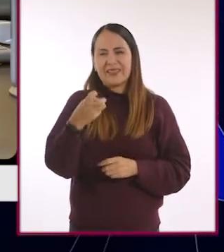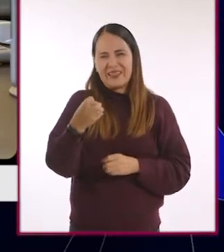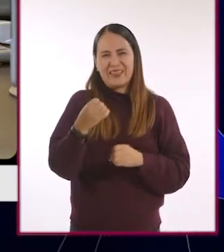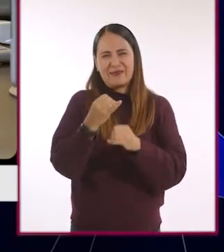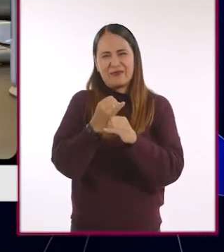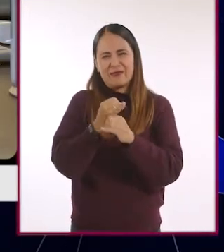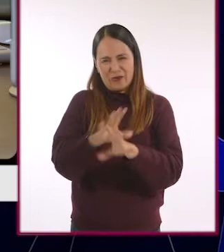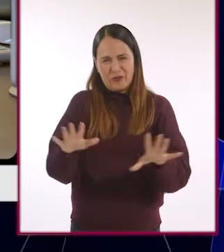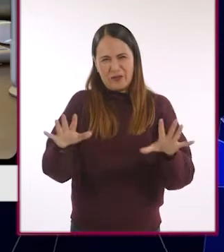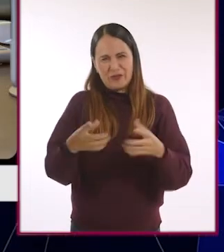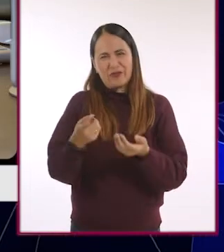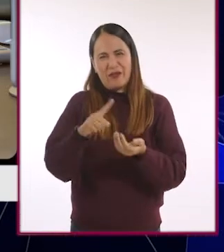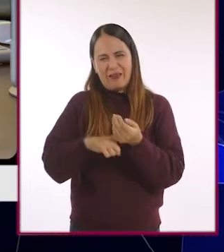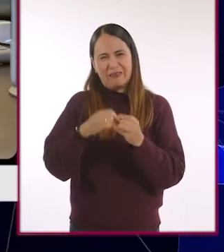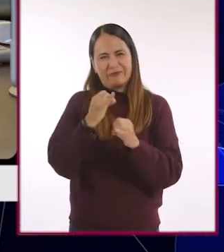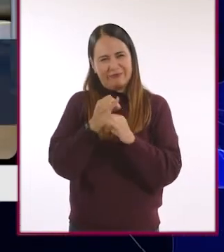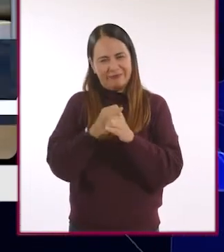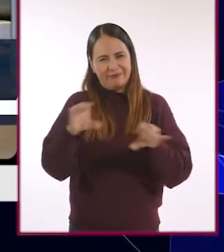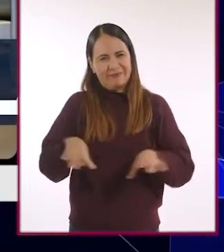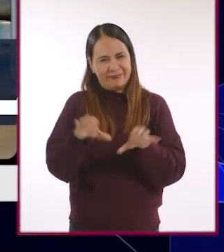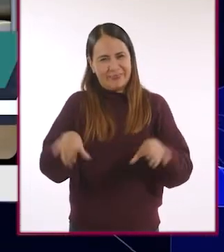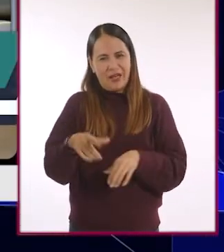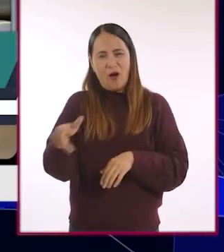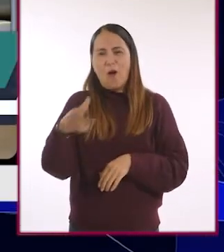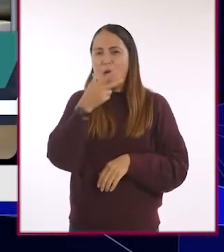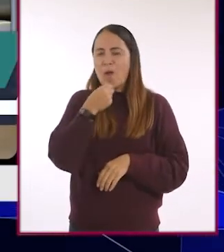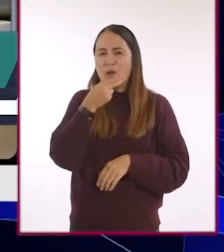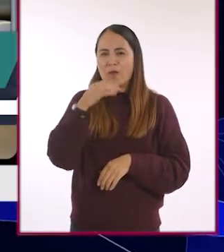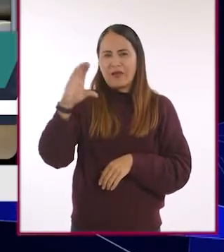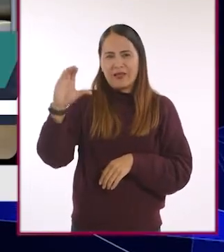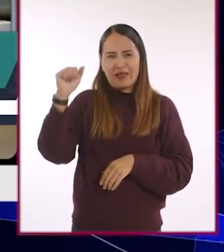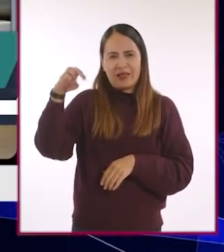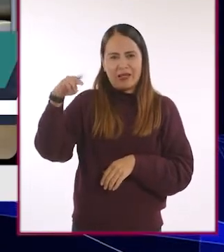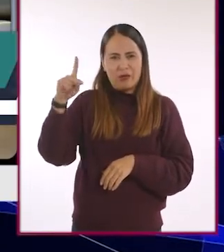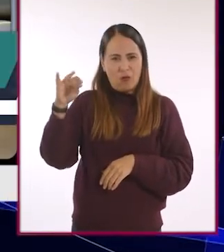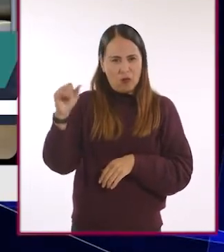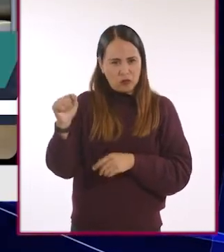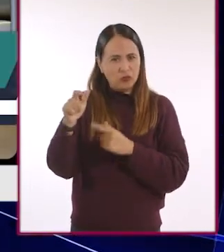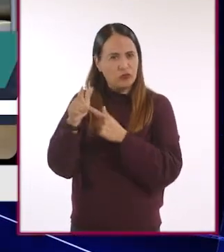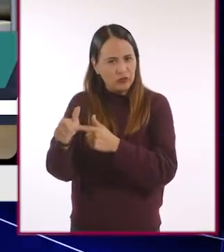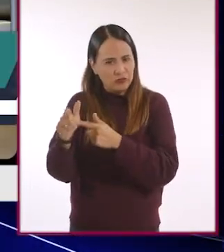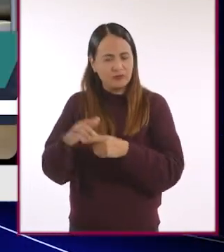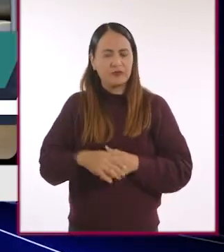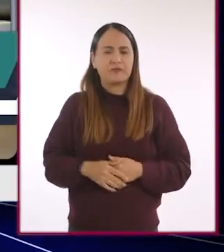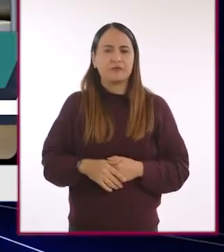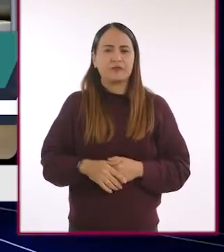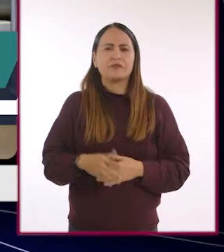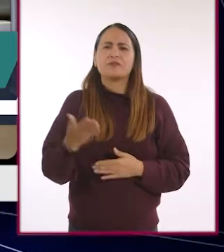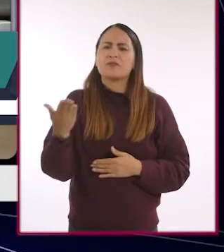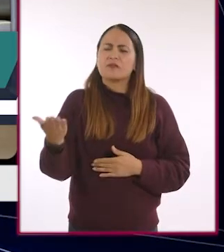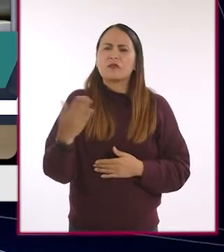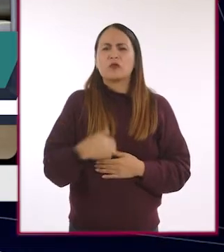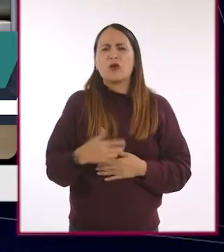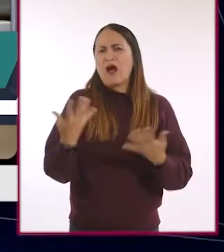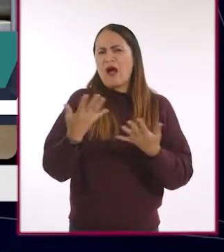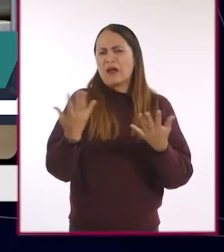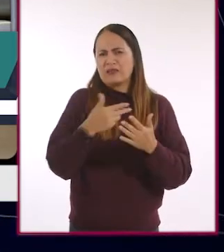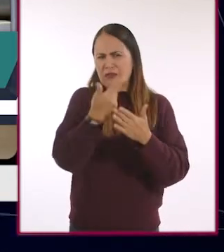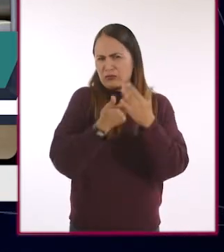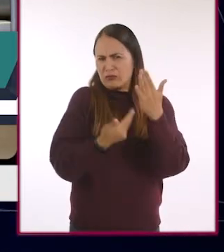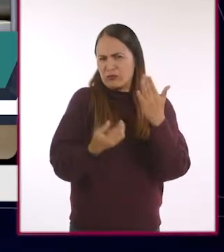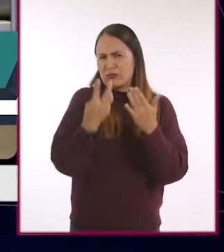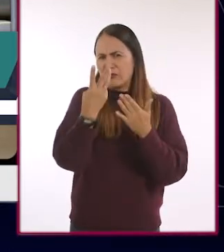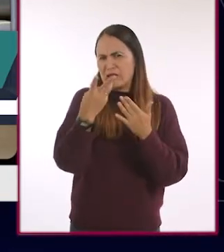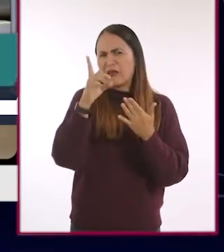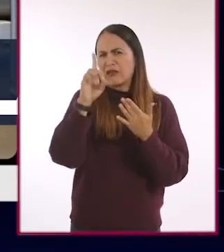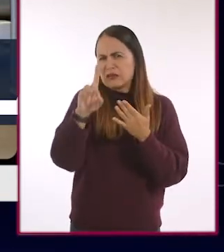¿qué les parece si continuamos con nuestro talentoso amigo Fernando Campos? Fernando, oye, para el caso de la creación de efectos visuales,